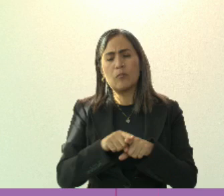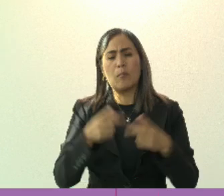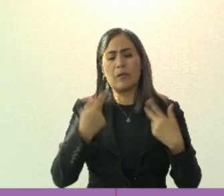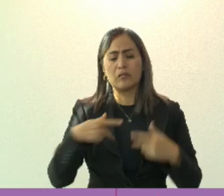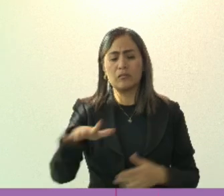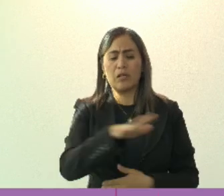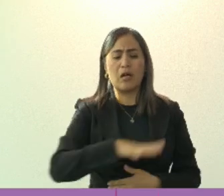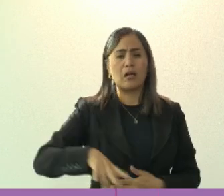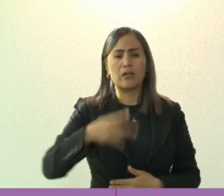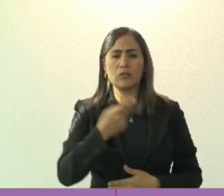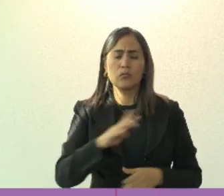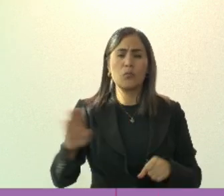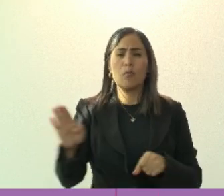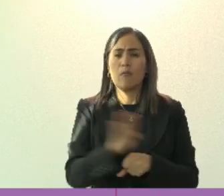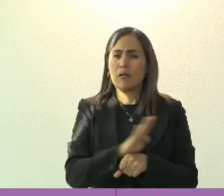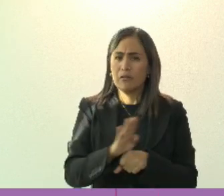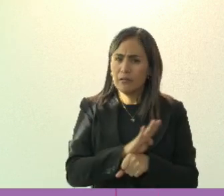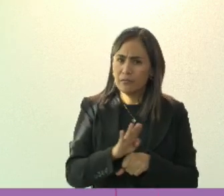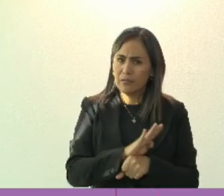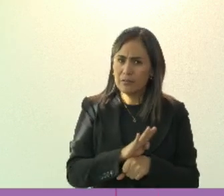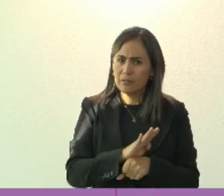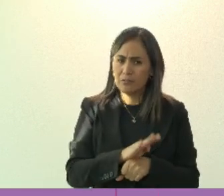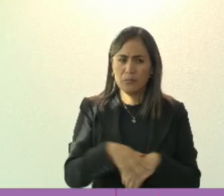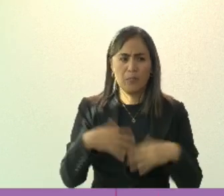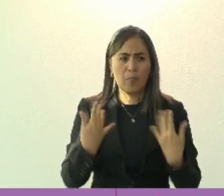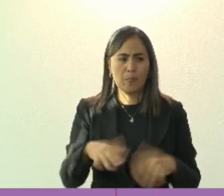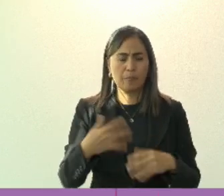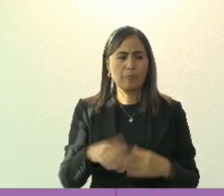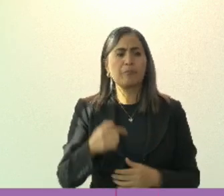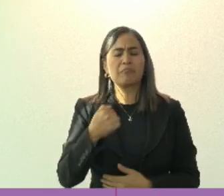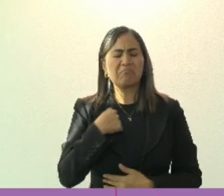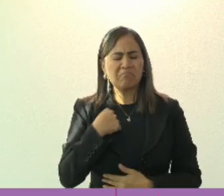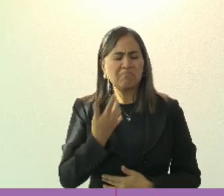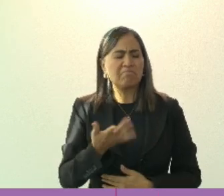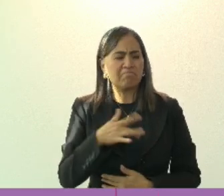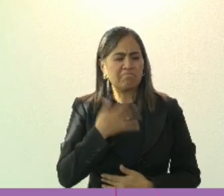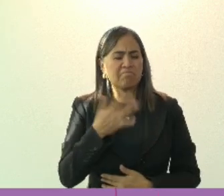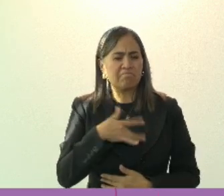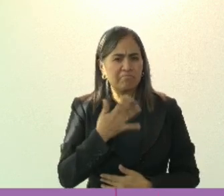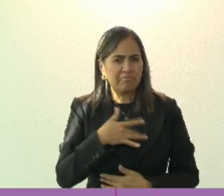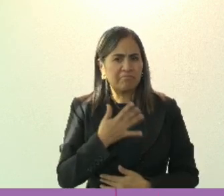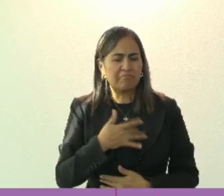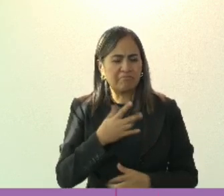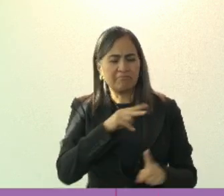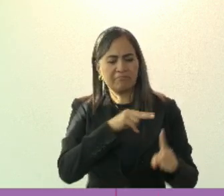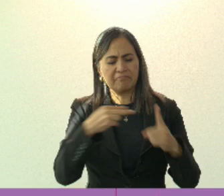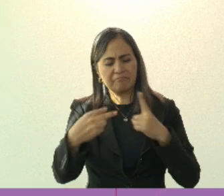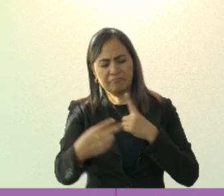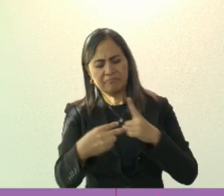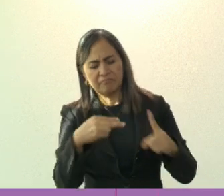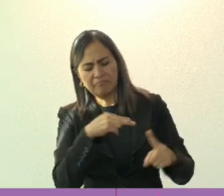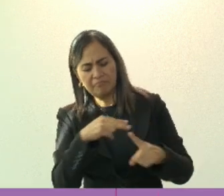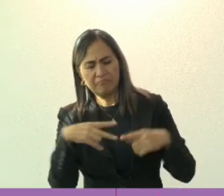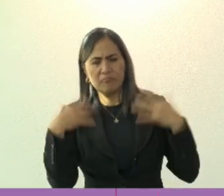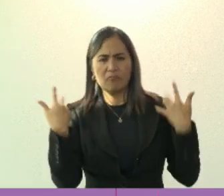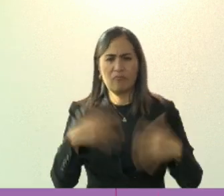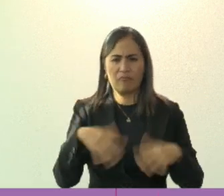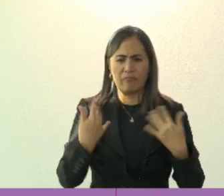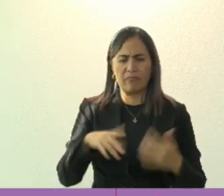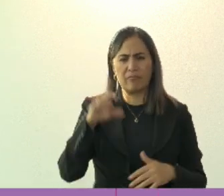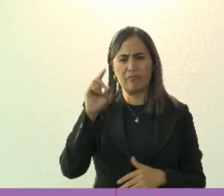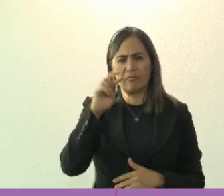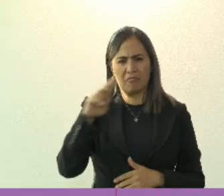la población. Creo que es una visión muy amplia la del